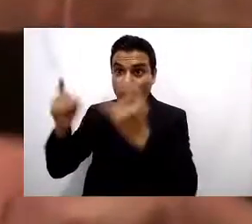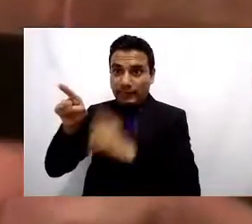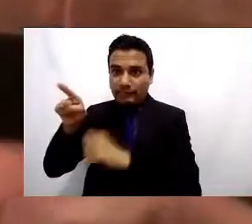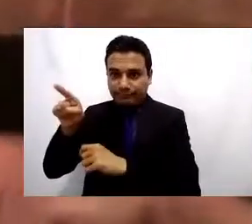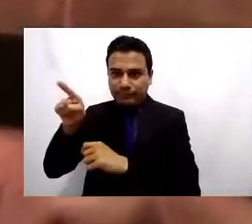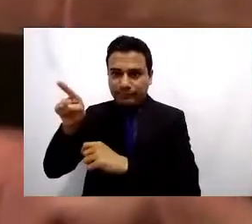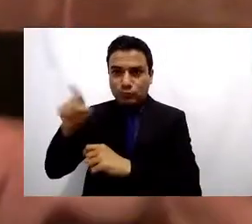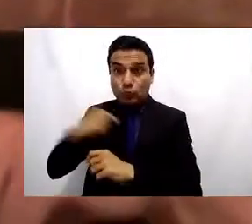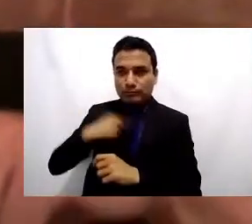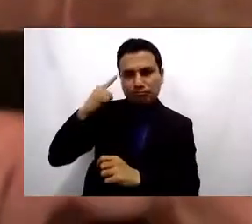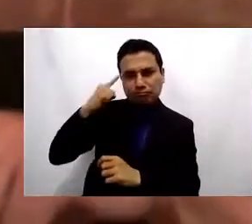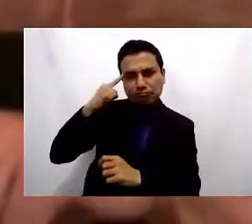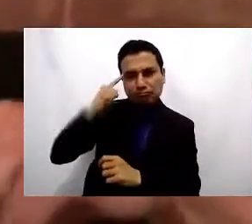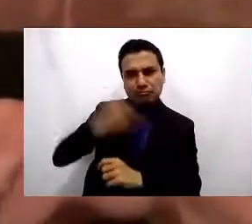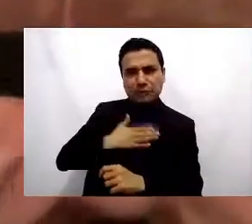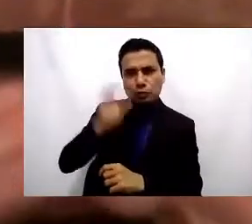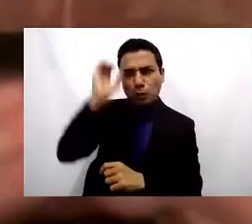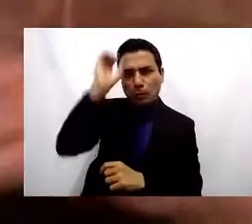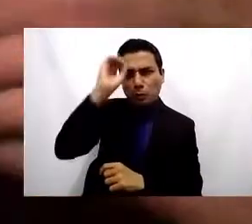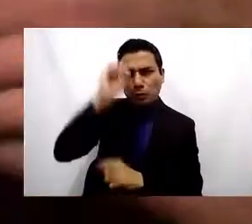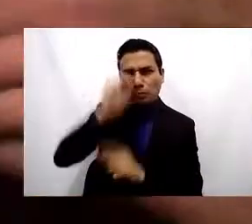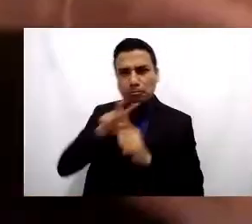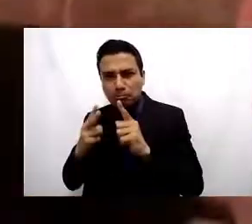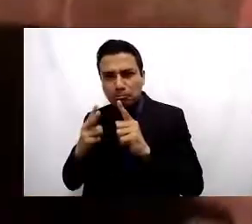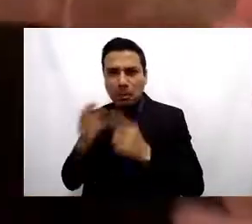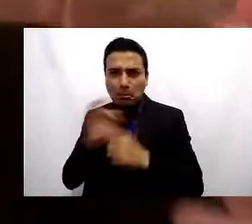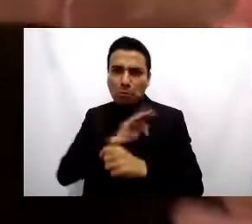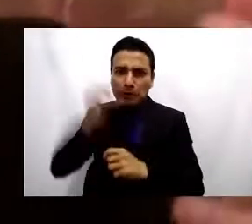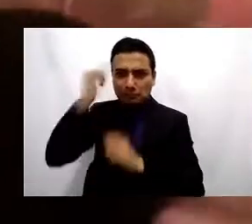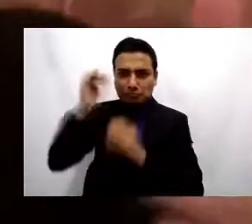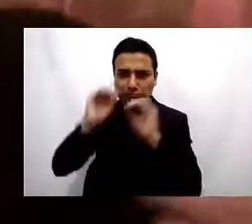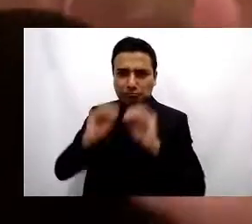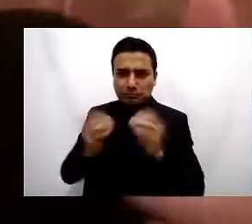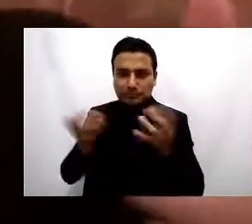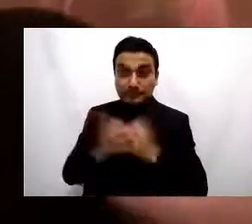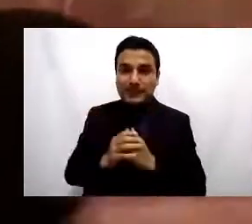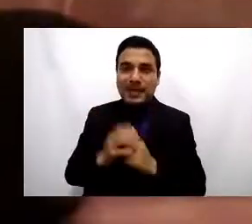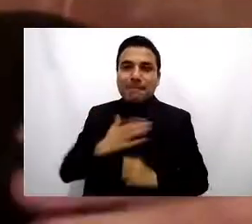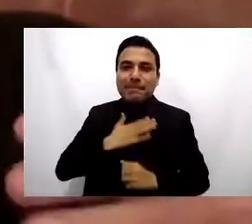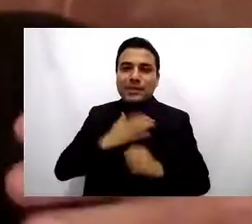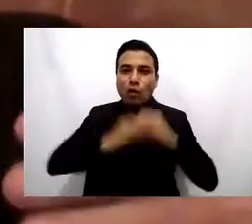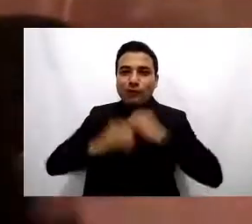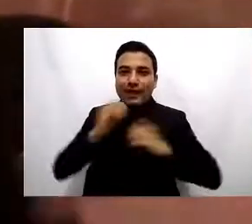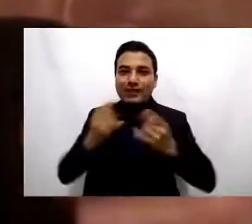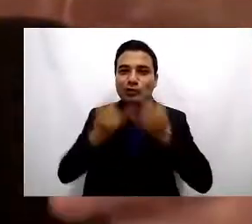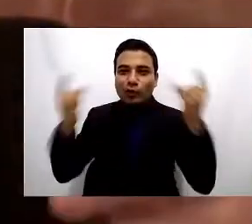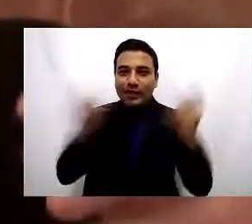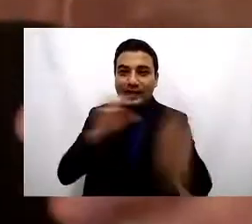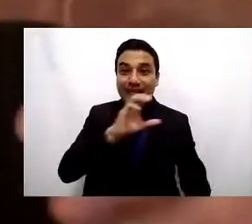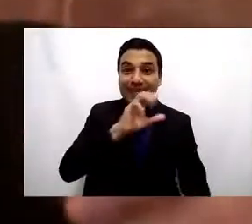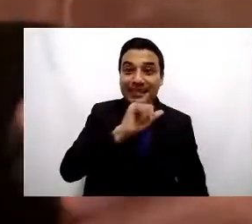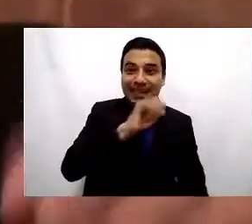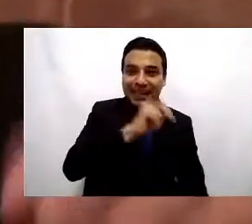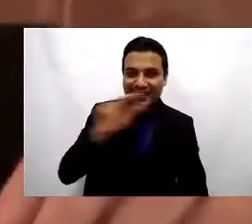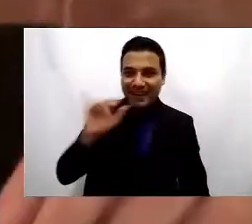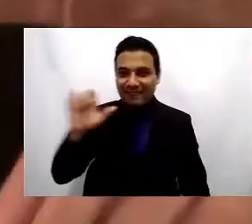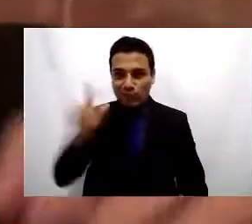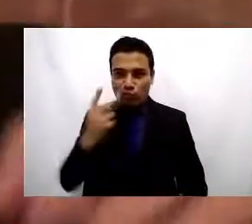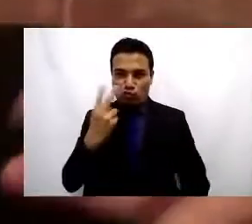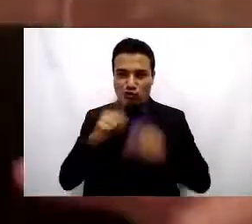En mi obra, Caín y Abel son dos hermanos que habitan